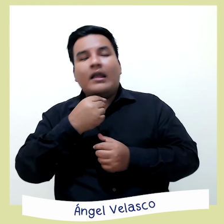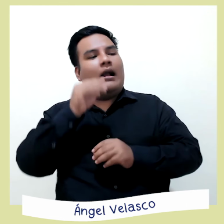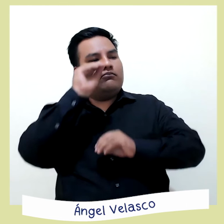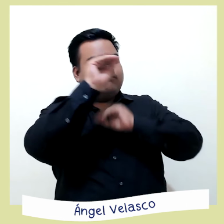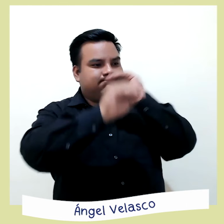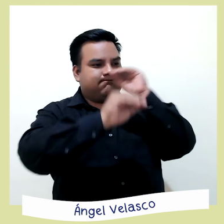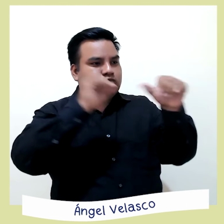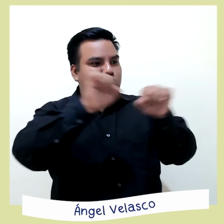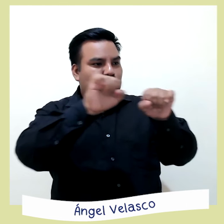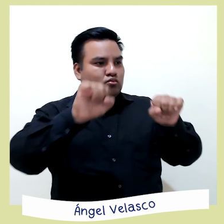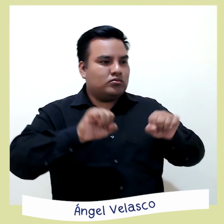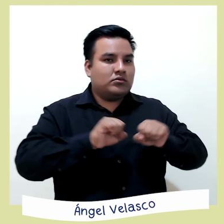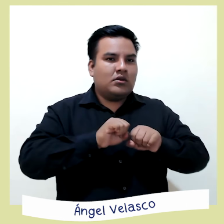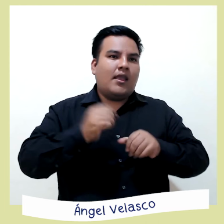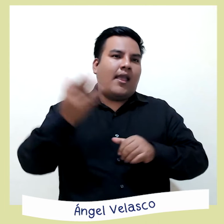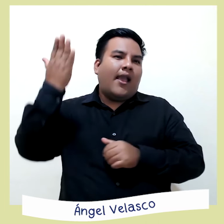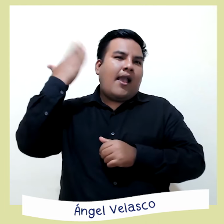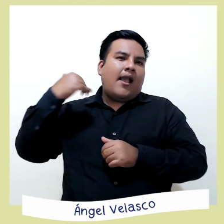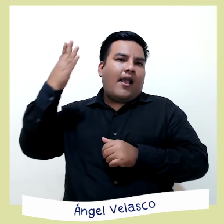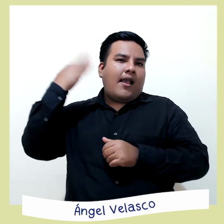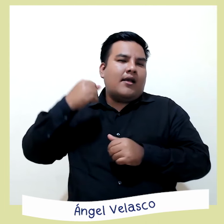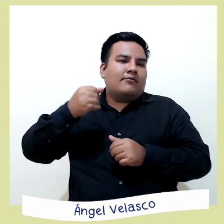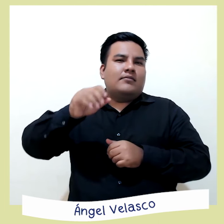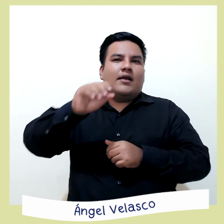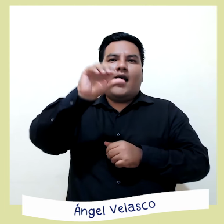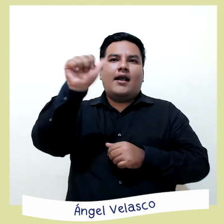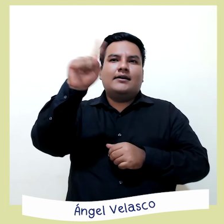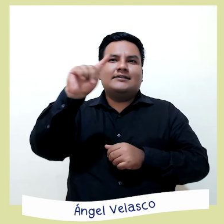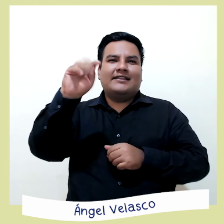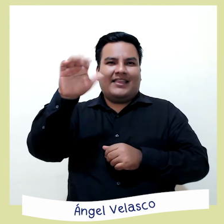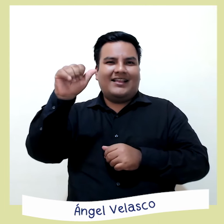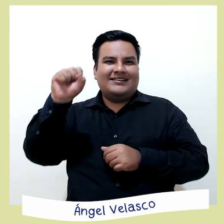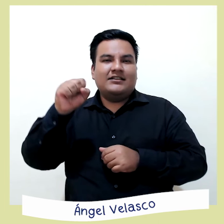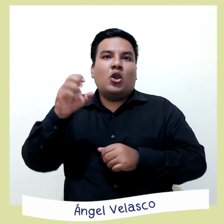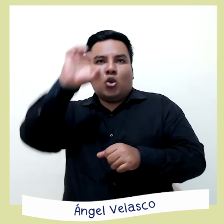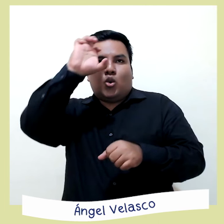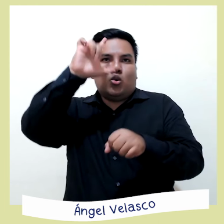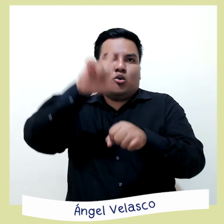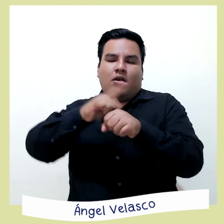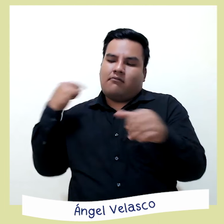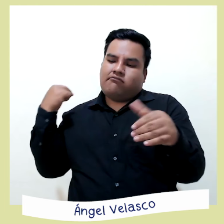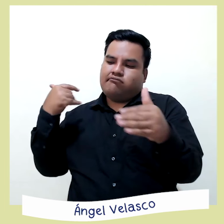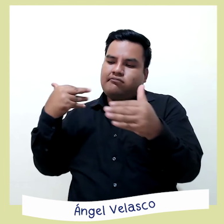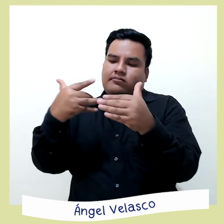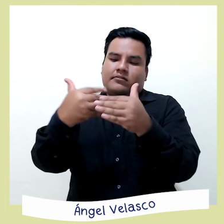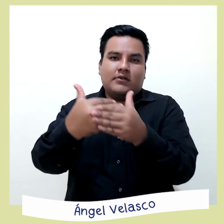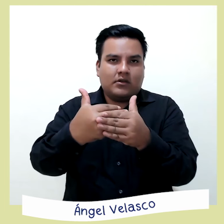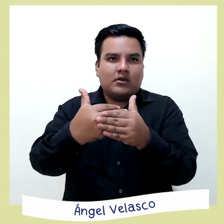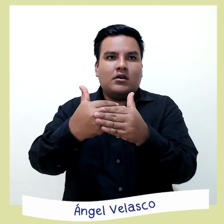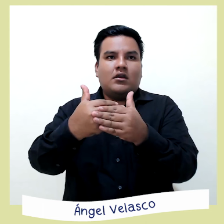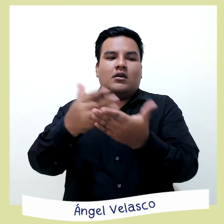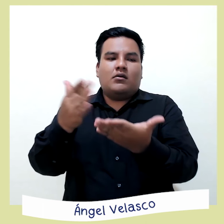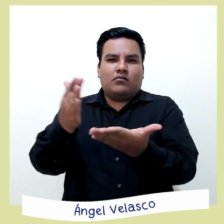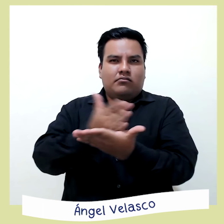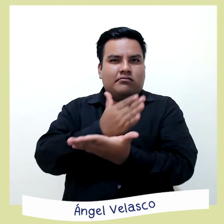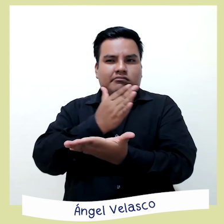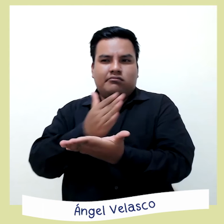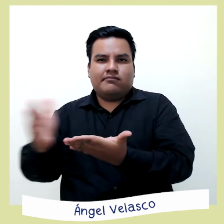hace, se fabrica, y la construcción del ser hombre o del ser mujer es una construcción social. Desde